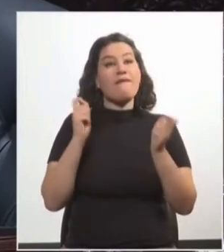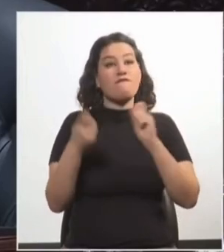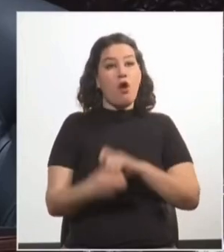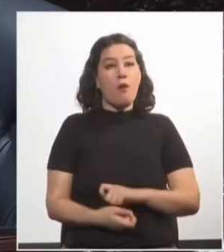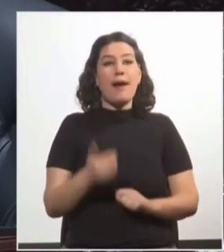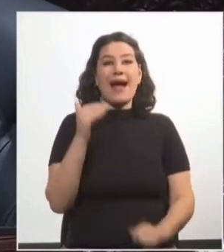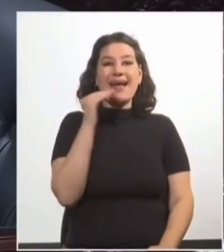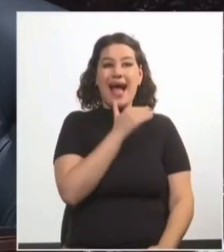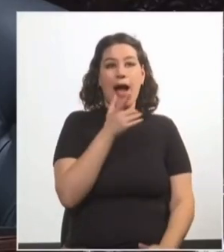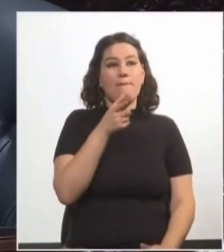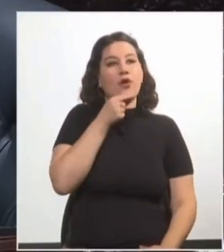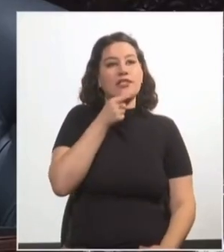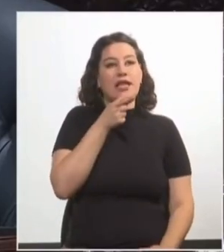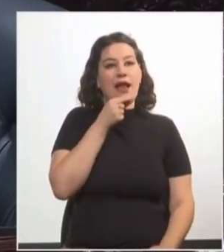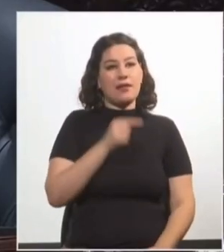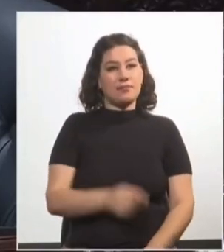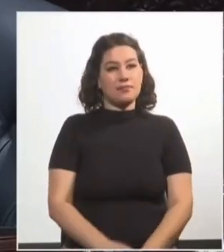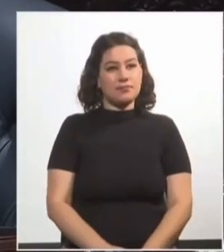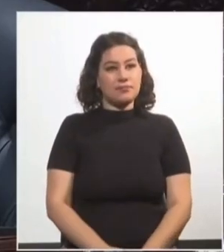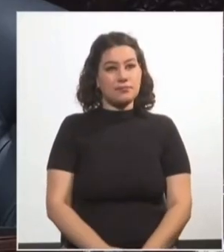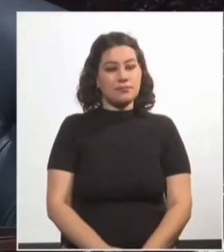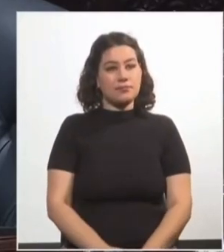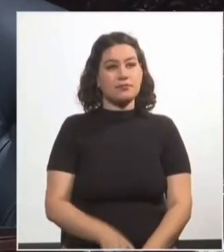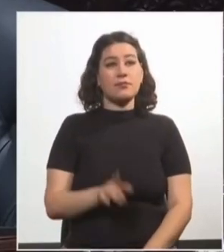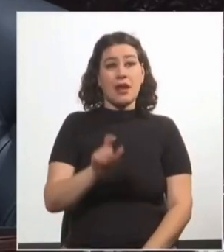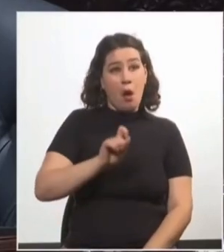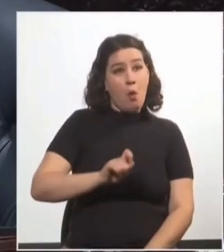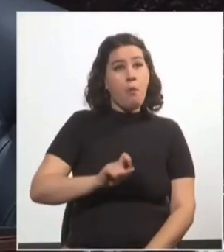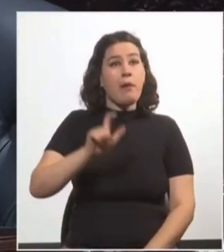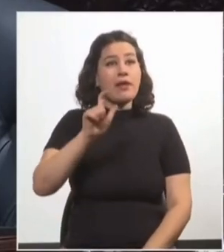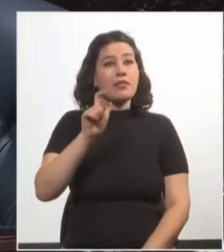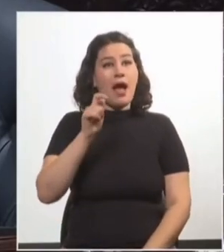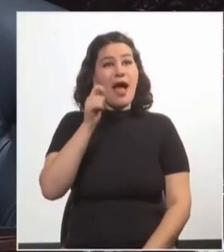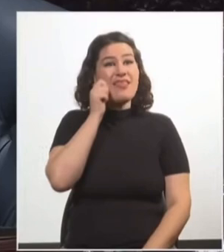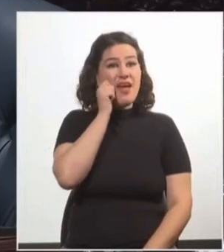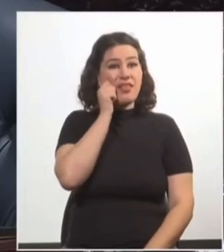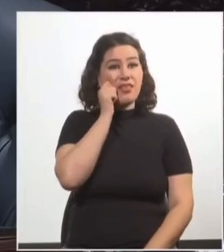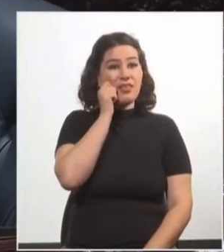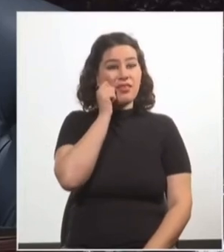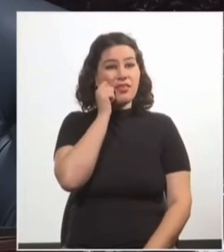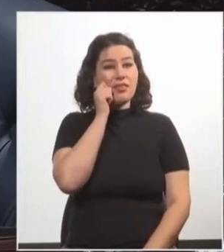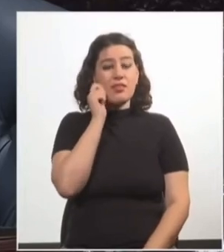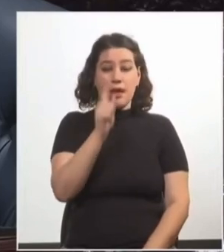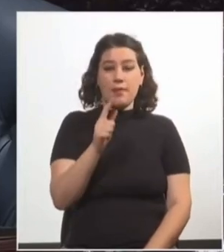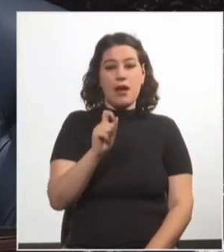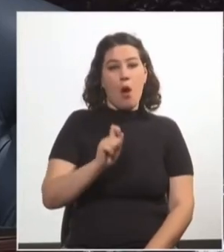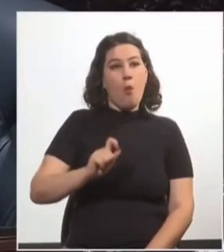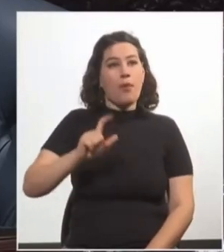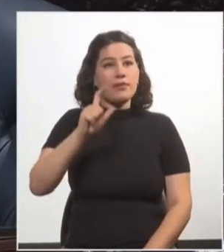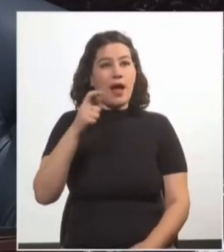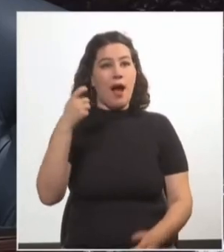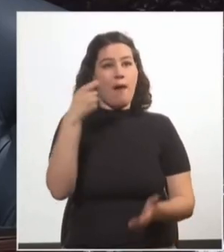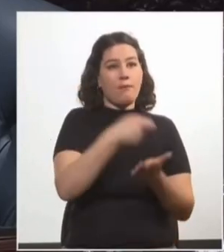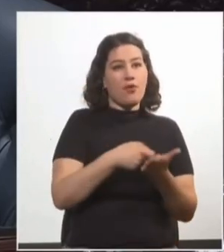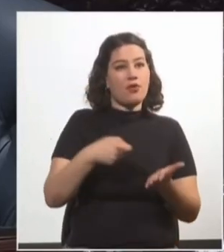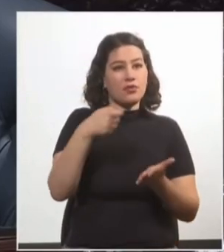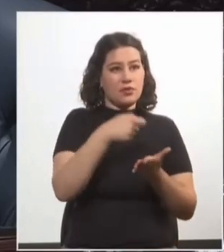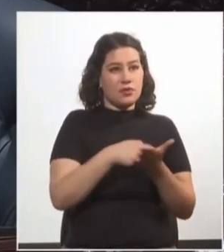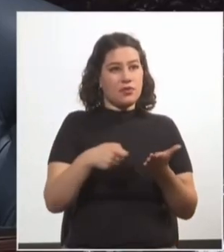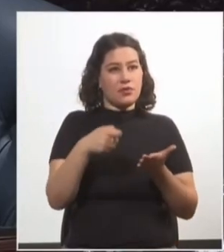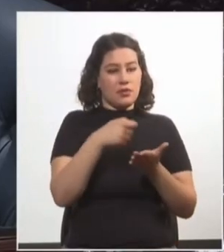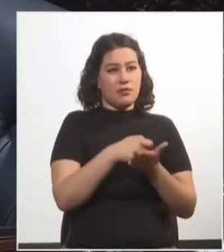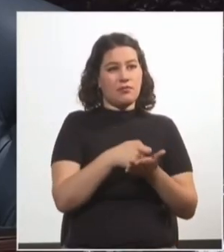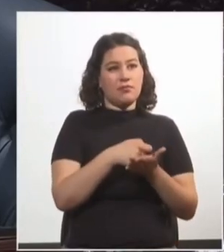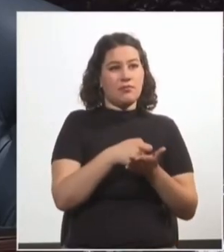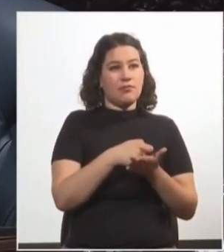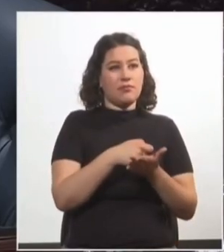caja policial, en donde se aumentó la edad, en donde se aumentaron los aportes, en donde se bajó la tasa de